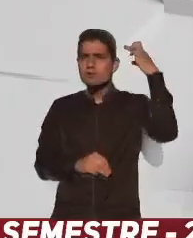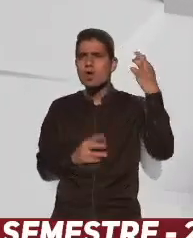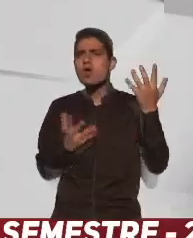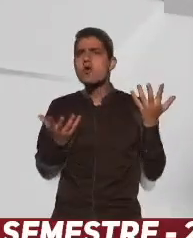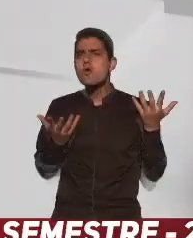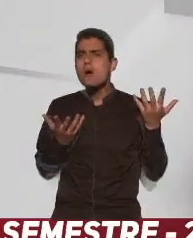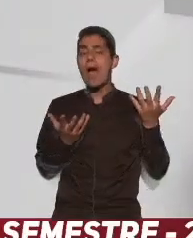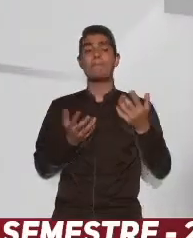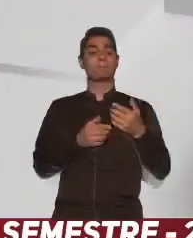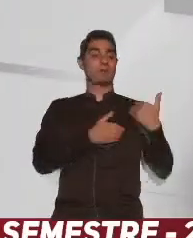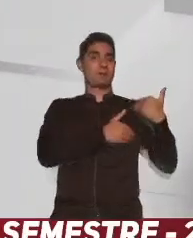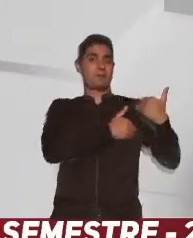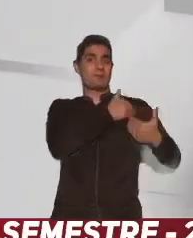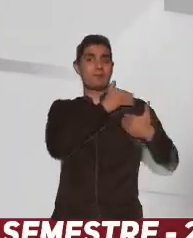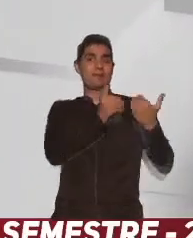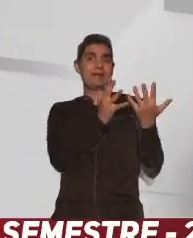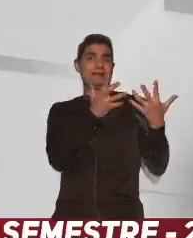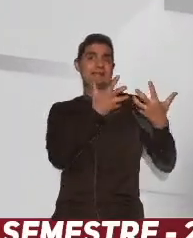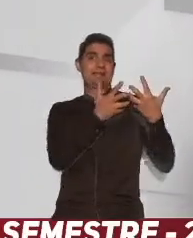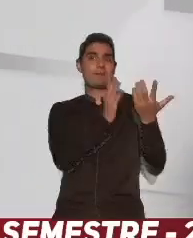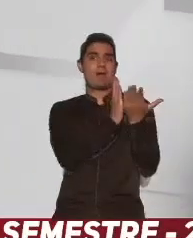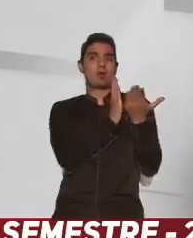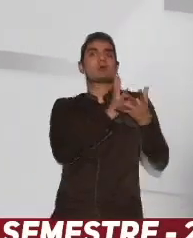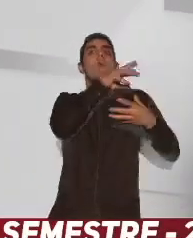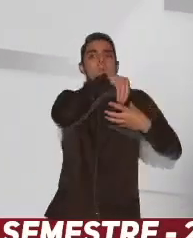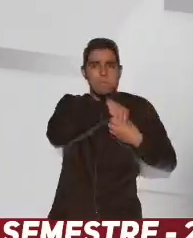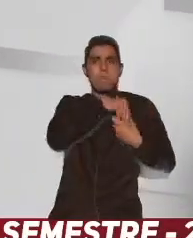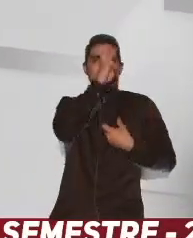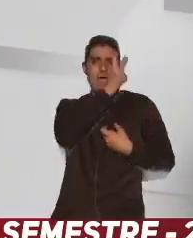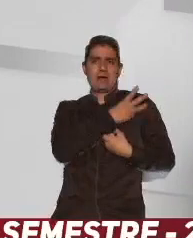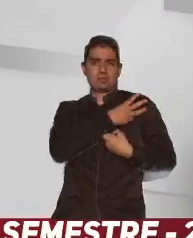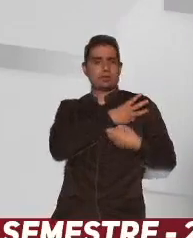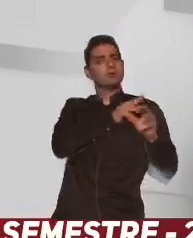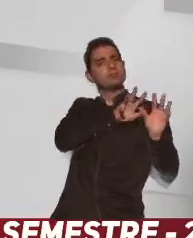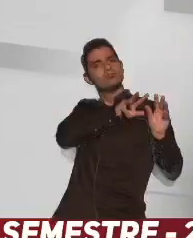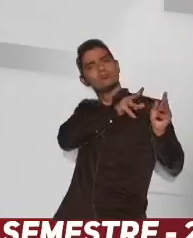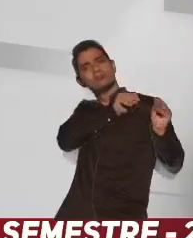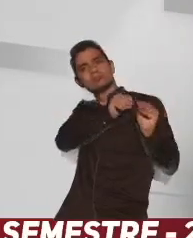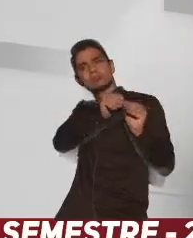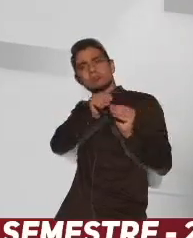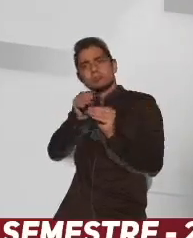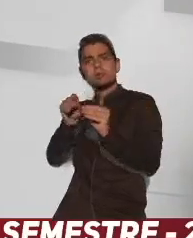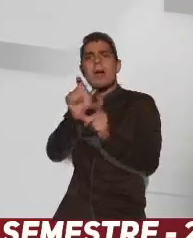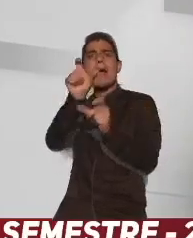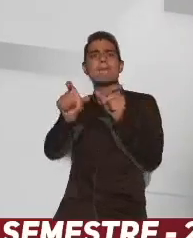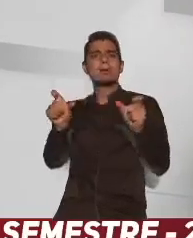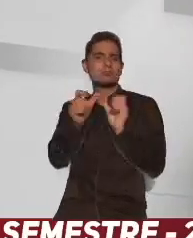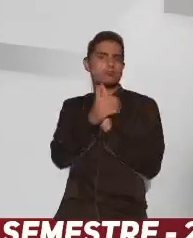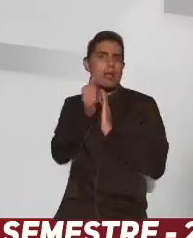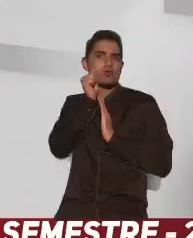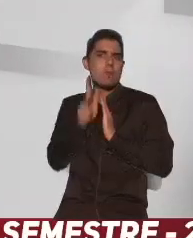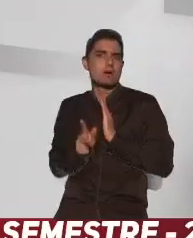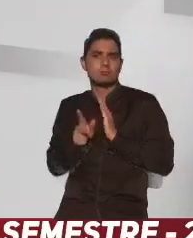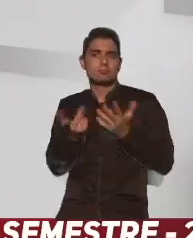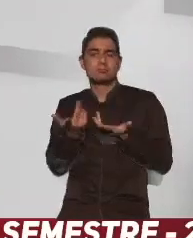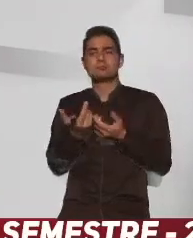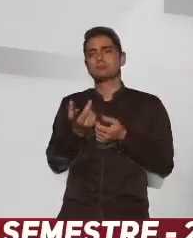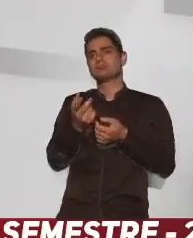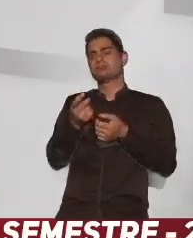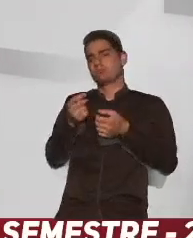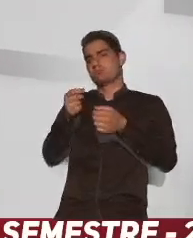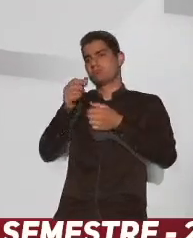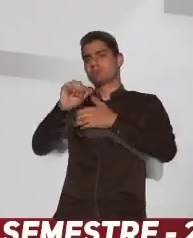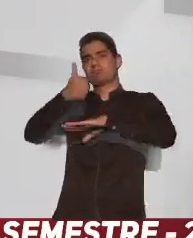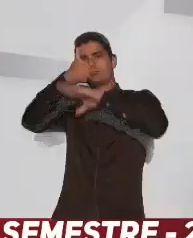de nuestro ejército para generarle nuevas competencias y habilidades al talento humano, personal de oficiales, suboficiales,